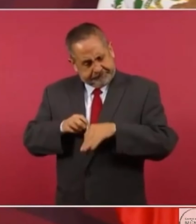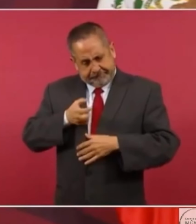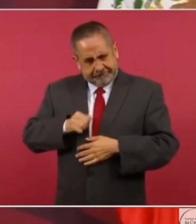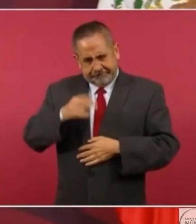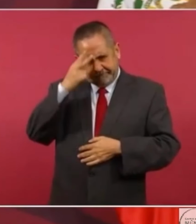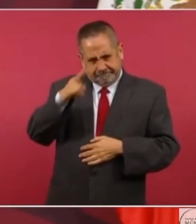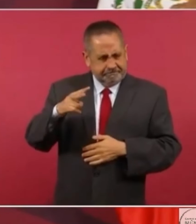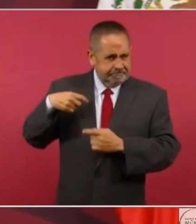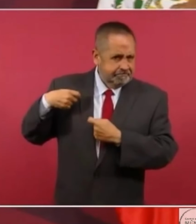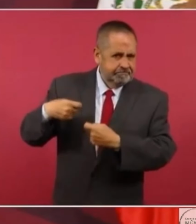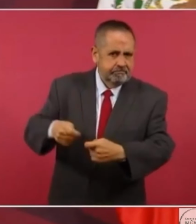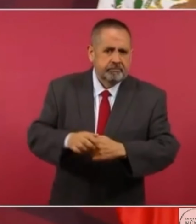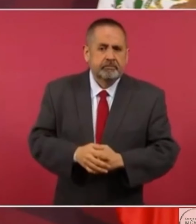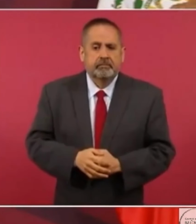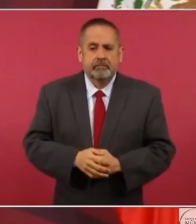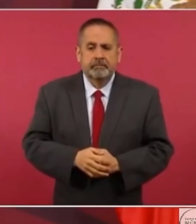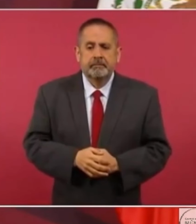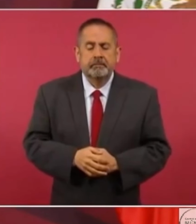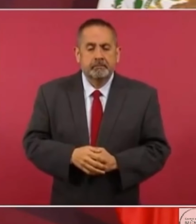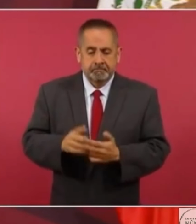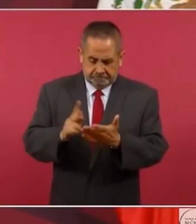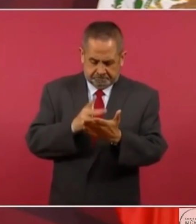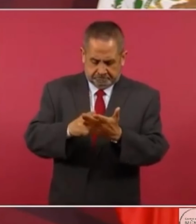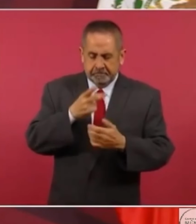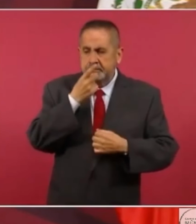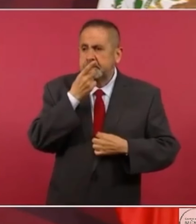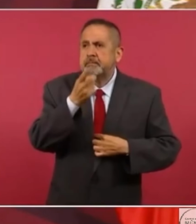dicho, la mayor riqueza